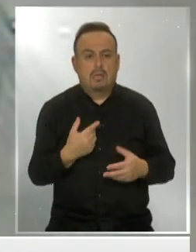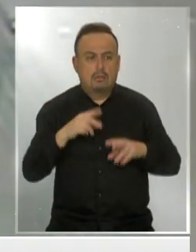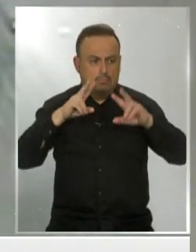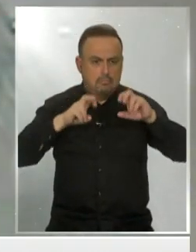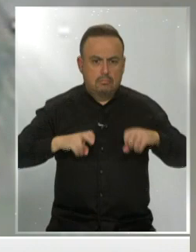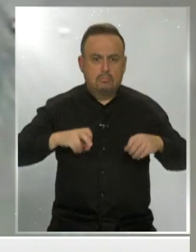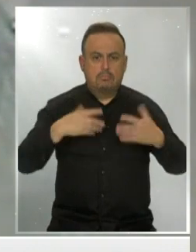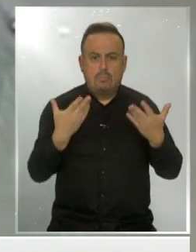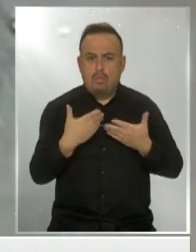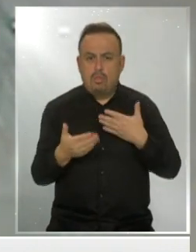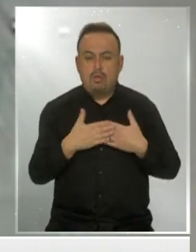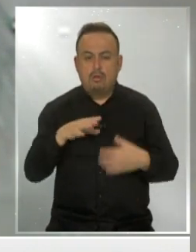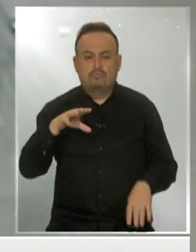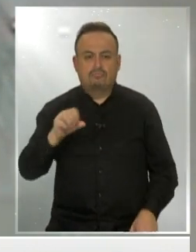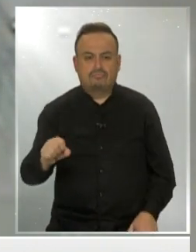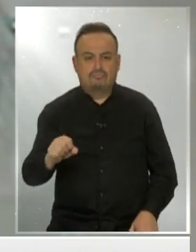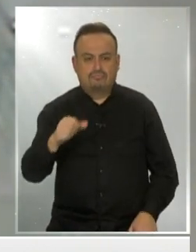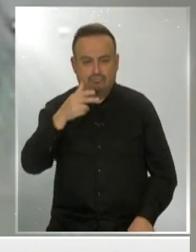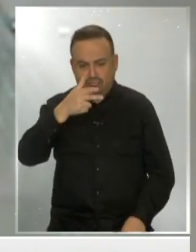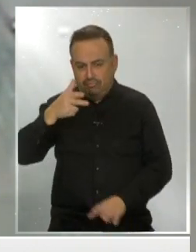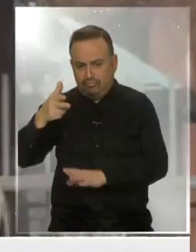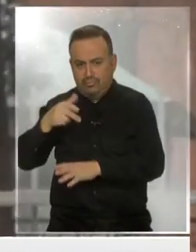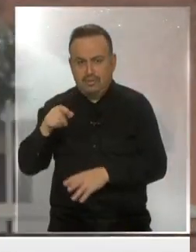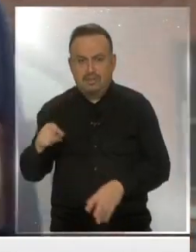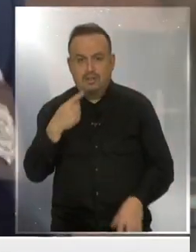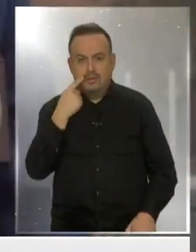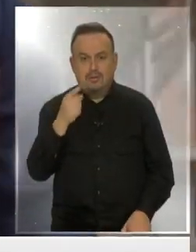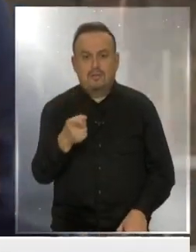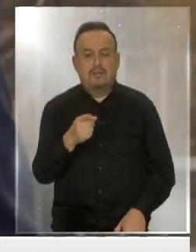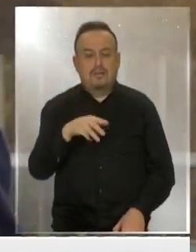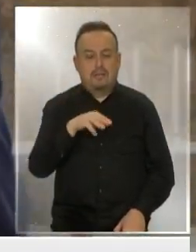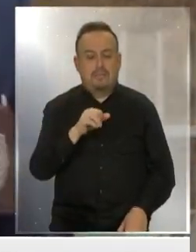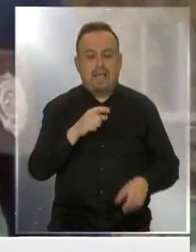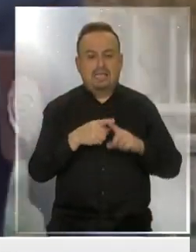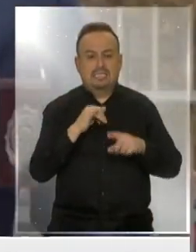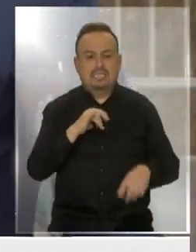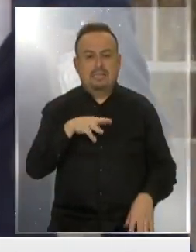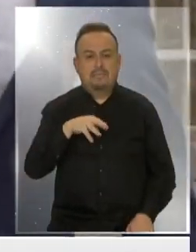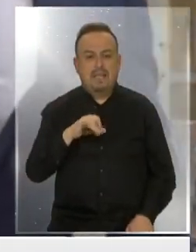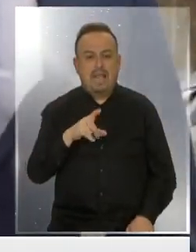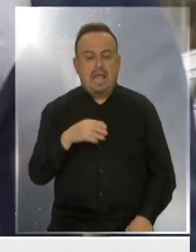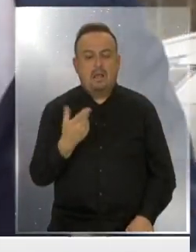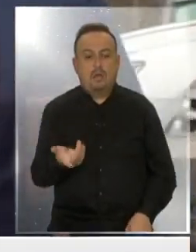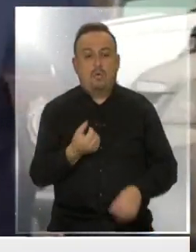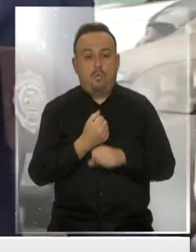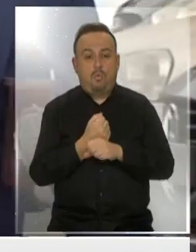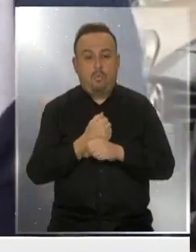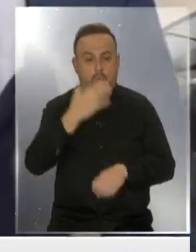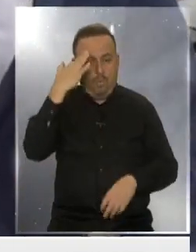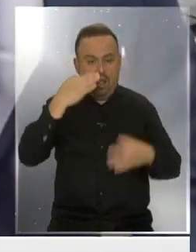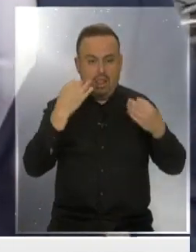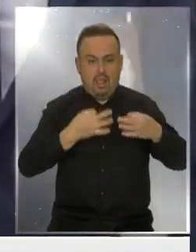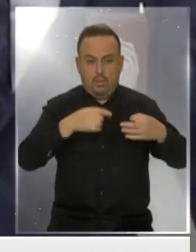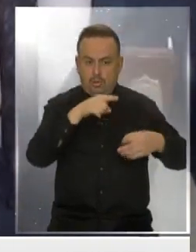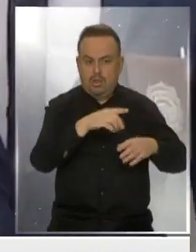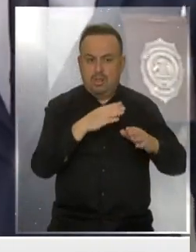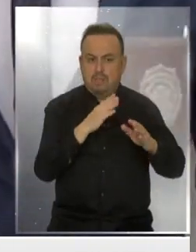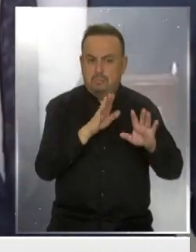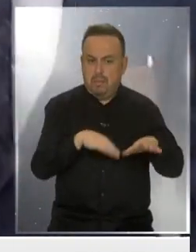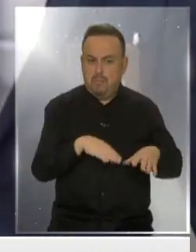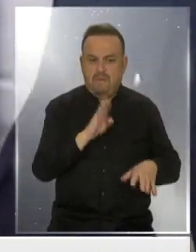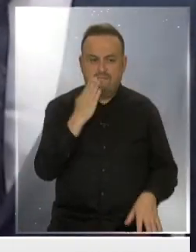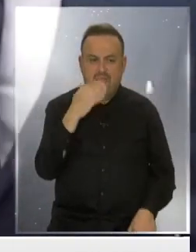logrando identificarlo el hombre de la maleta era maximiliano abelló catrileo guardia de seguridad de la misma sucursal